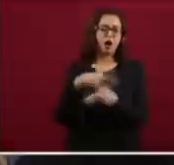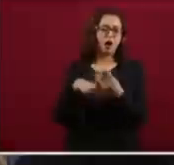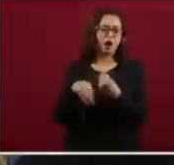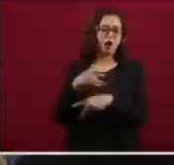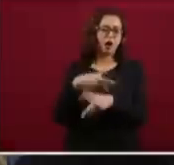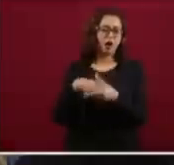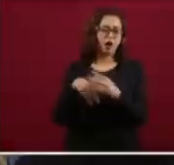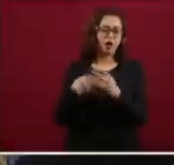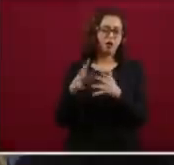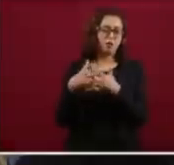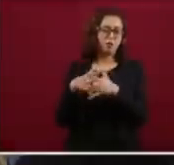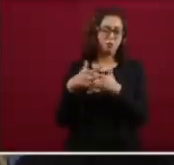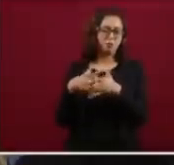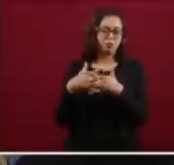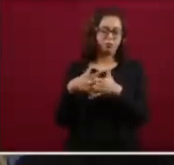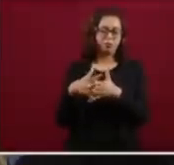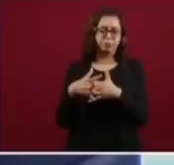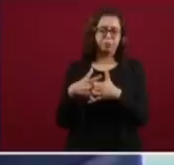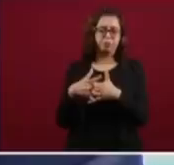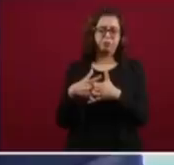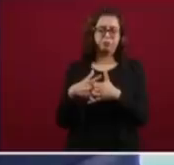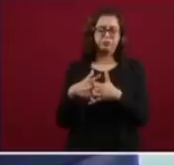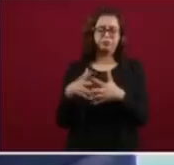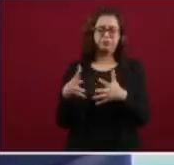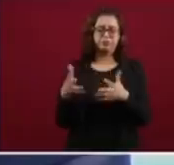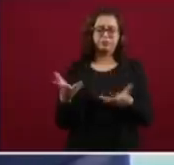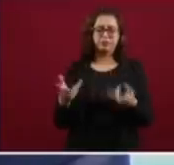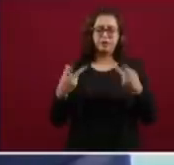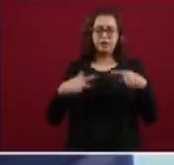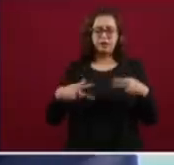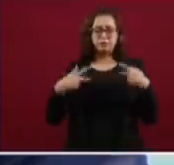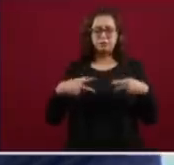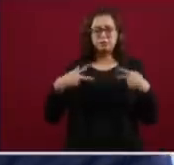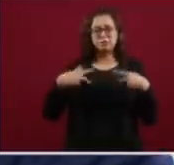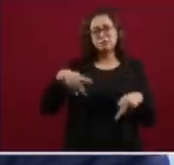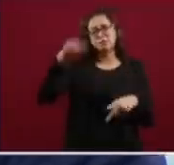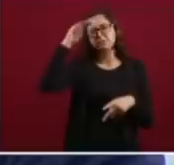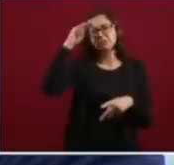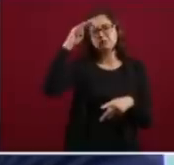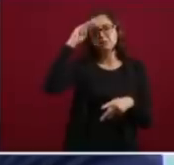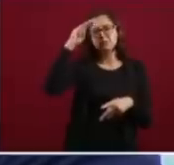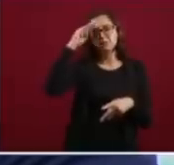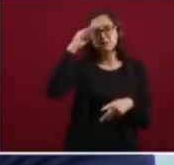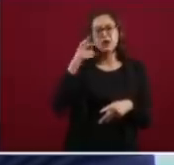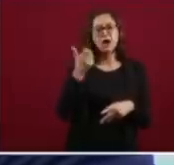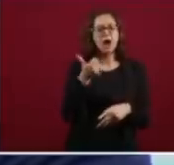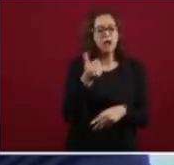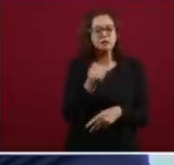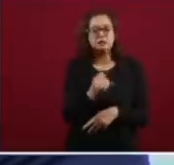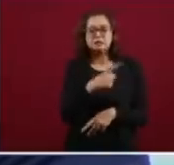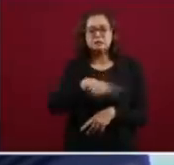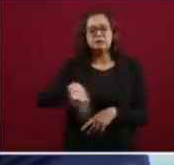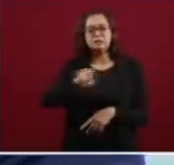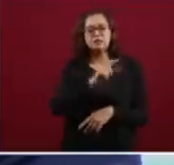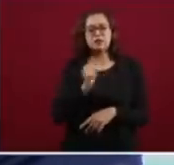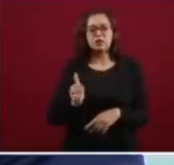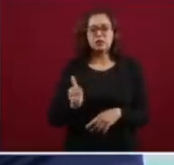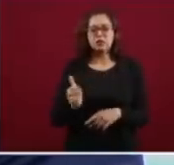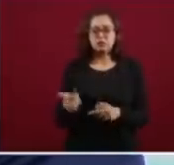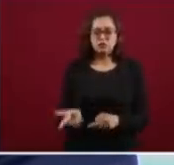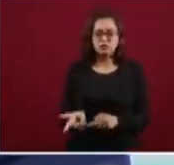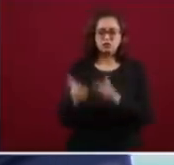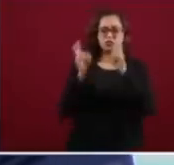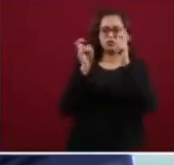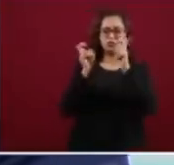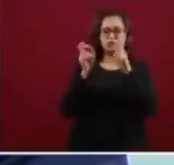agua revuelta con gasolina más bien la gente luego piensa que esa es la manera de robar no para robar